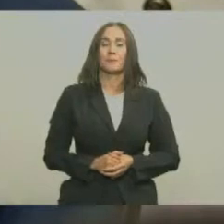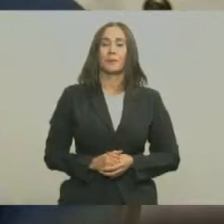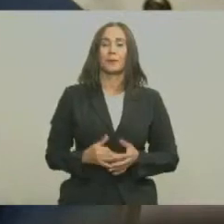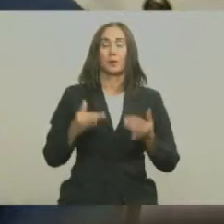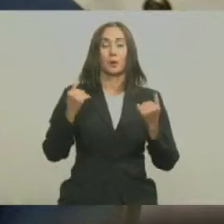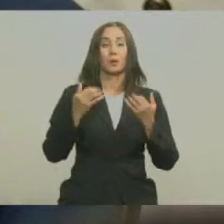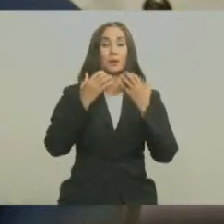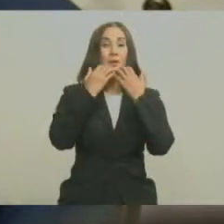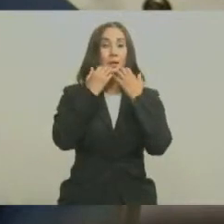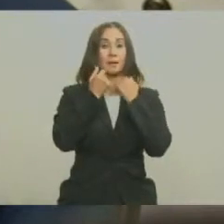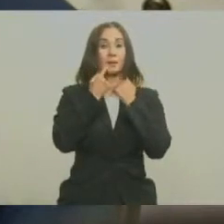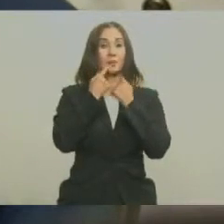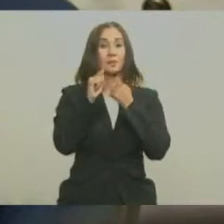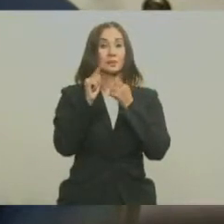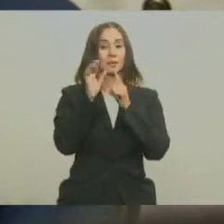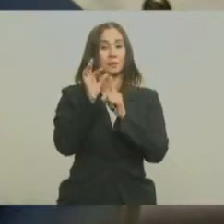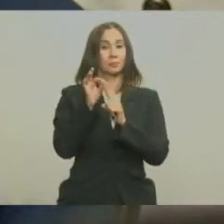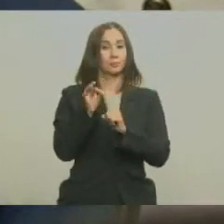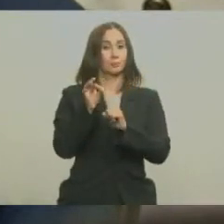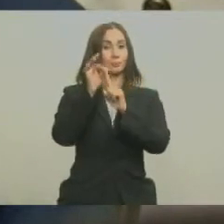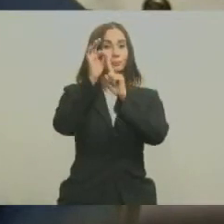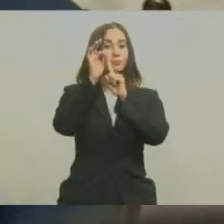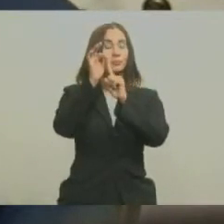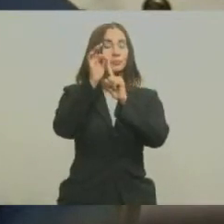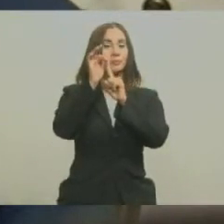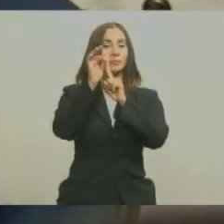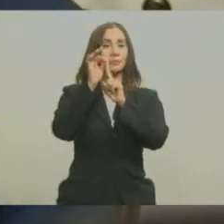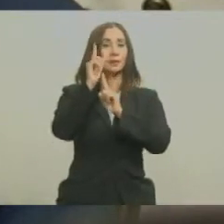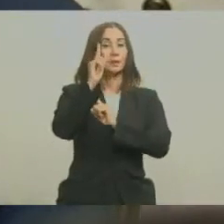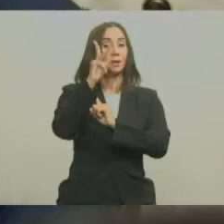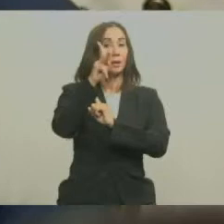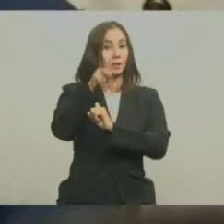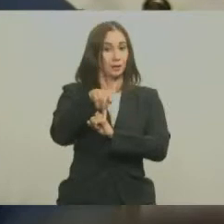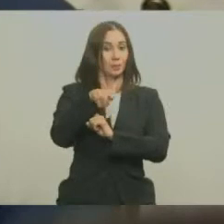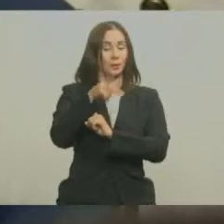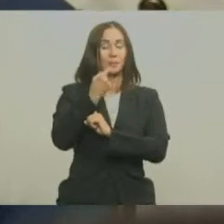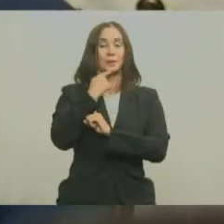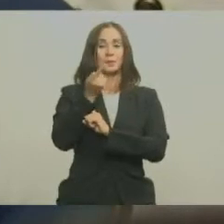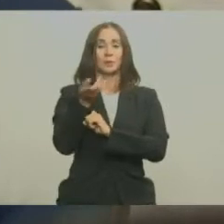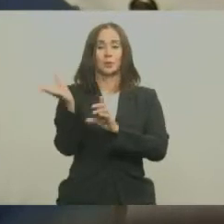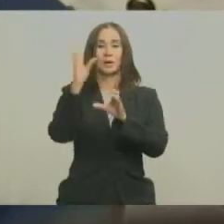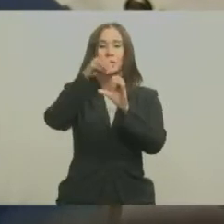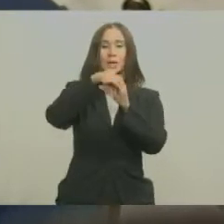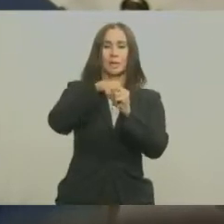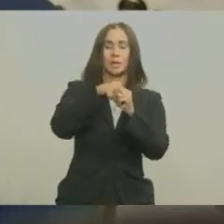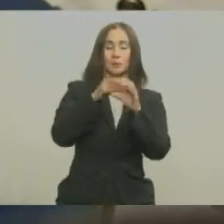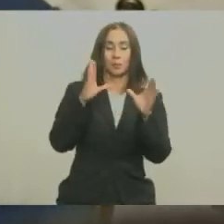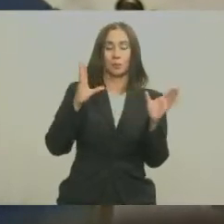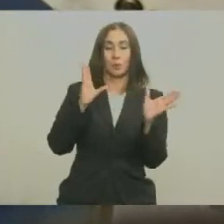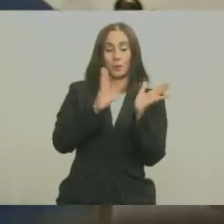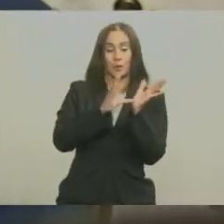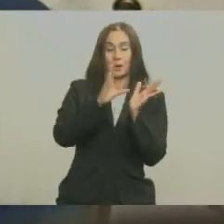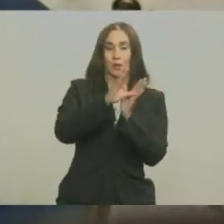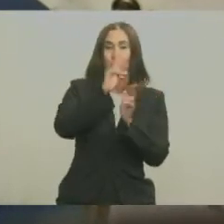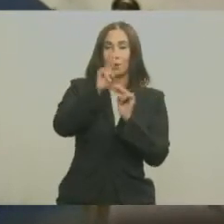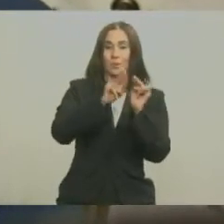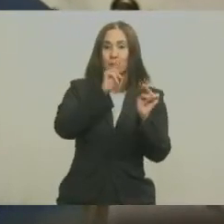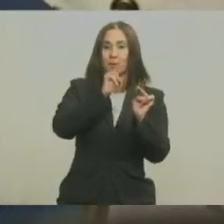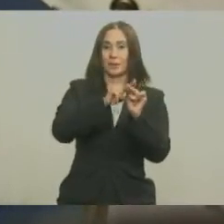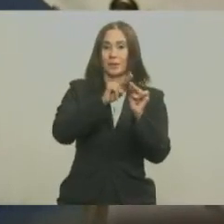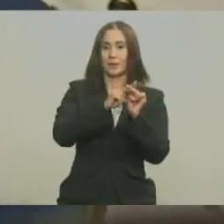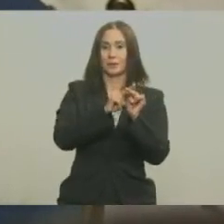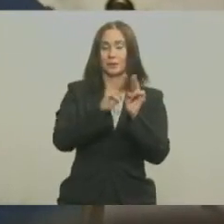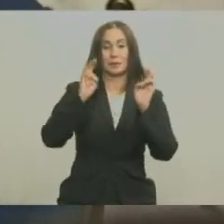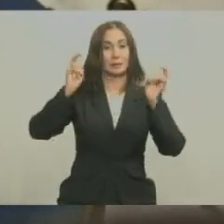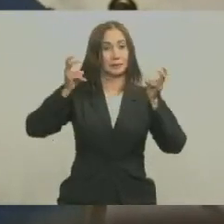hacer una mención especial de la persona que introdujo en el Congreso Nacional